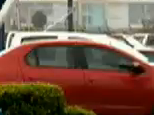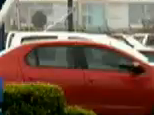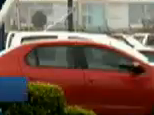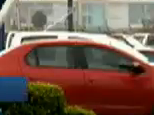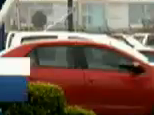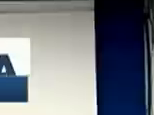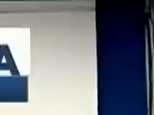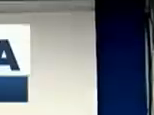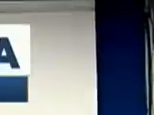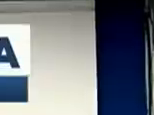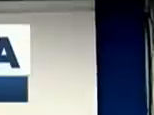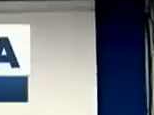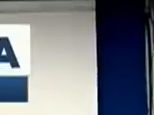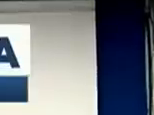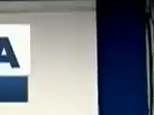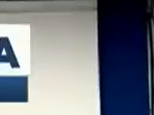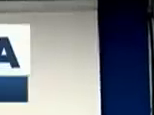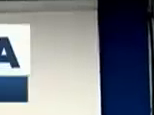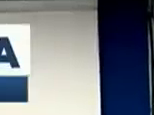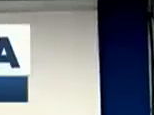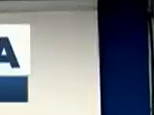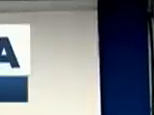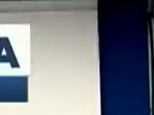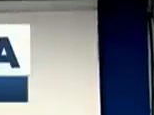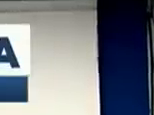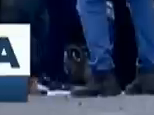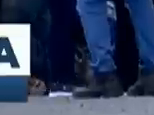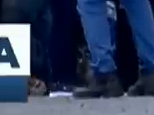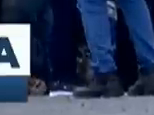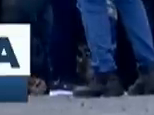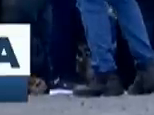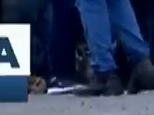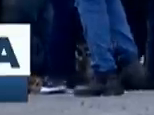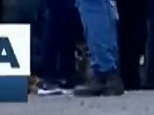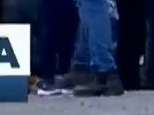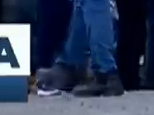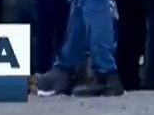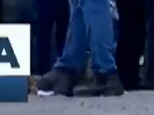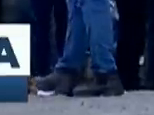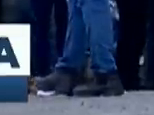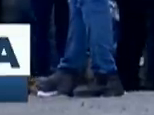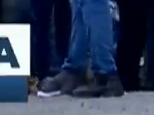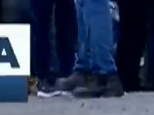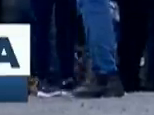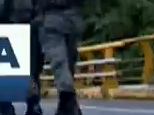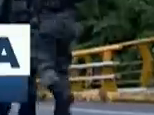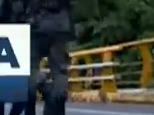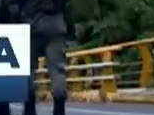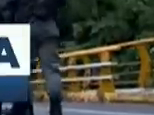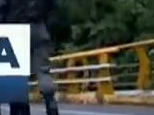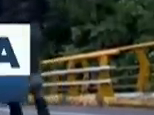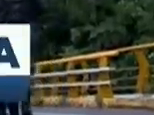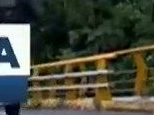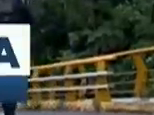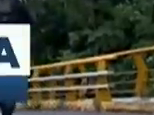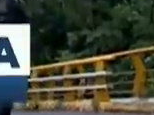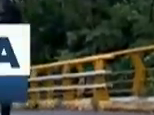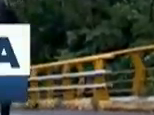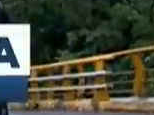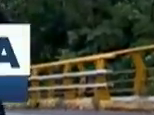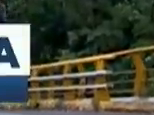Enseguida, aunque la Fuerza de Tarea Conjunta Esmeraldas terminó su labor el 31 de diciembre, la frontera no se queda